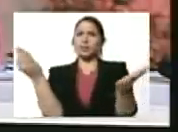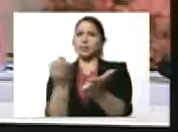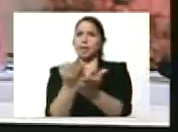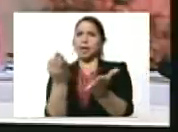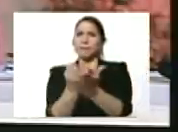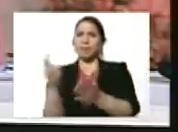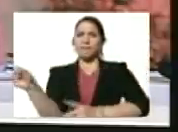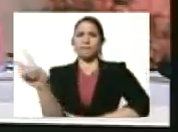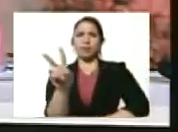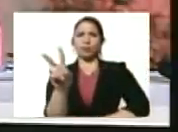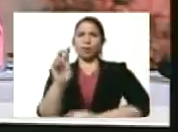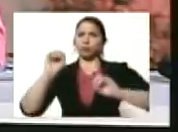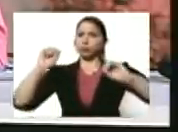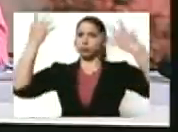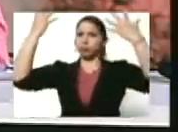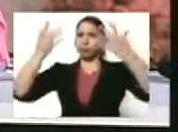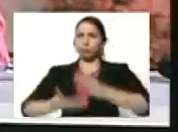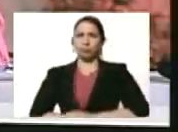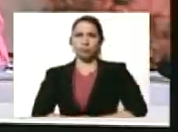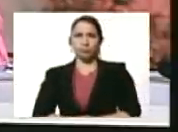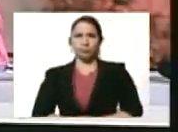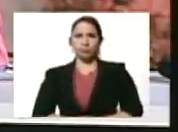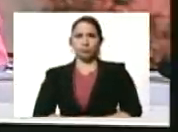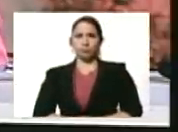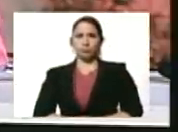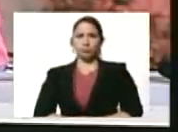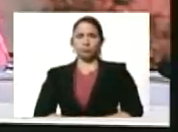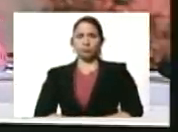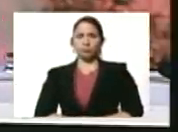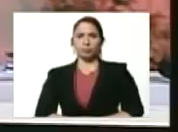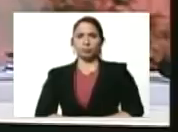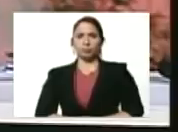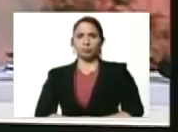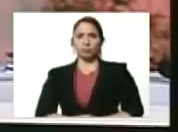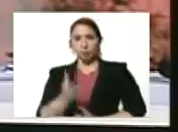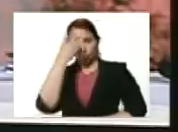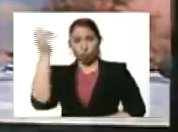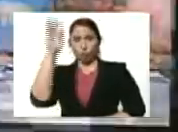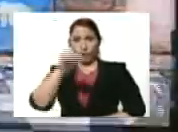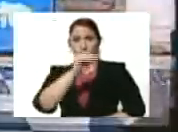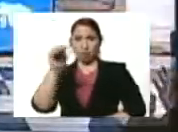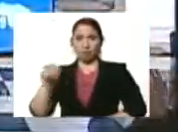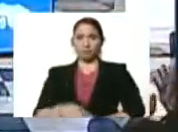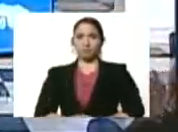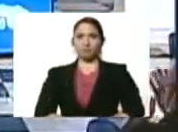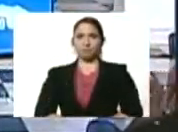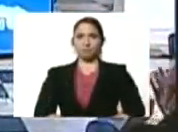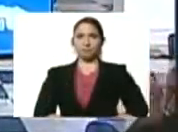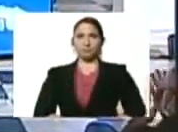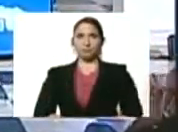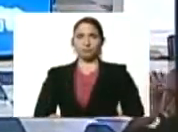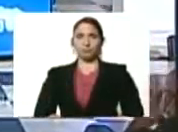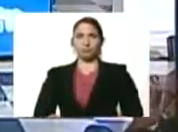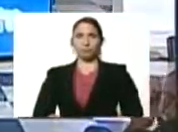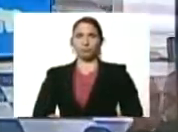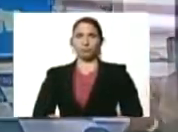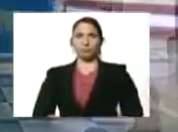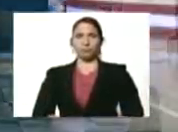siempre, Venezuela! ¡Venceremos! ¡Venceremos! Que Dios los bendiga, pues muchas gracias.